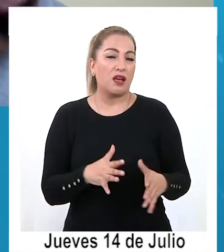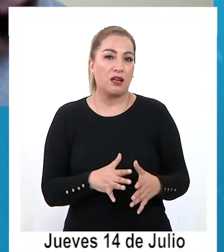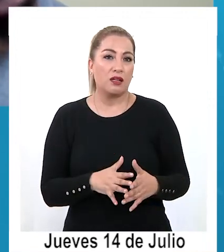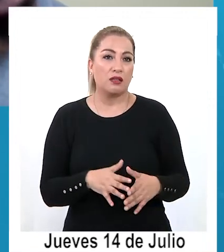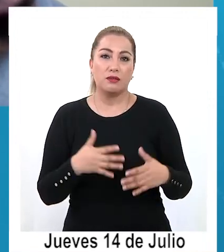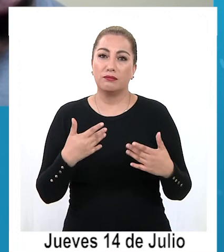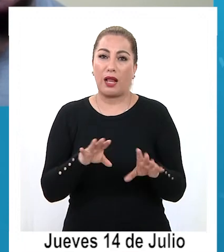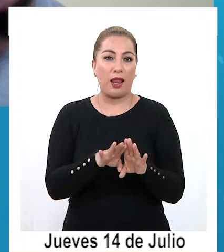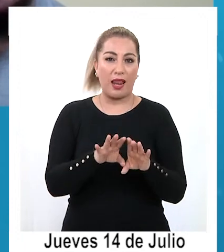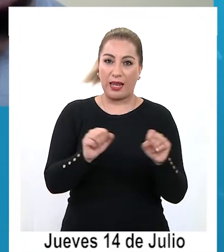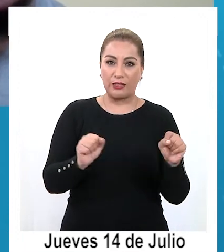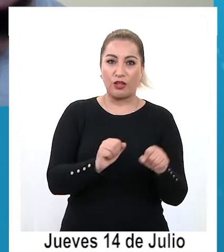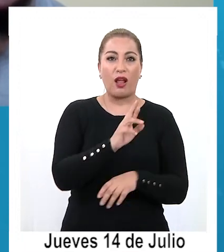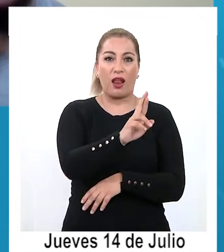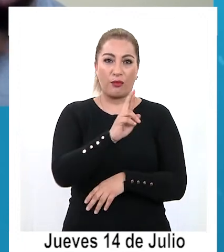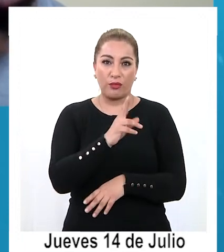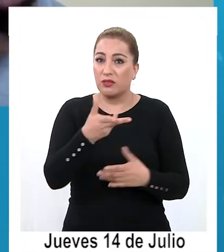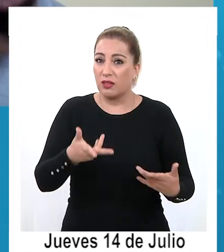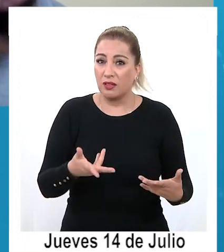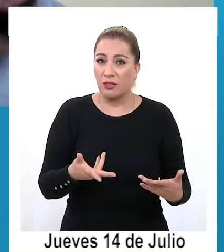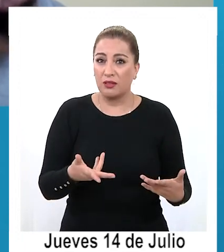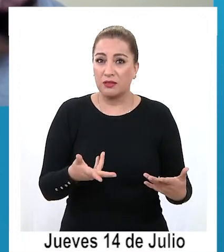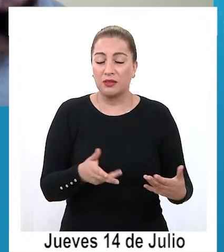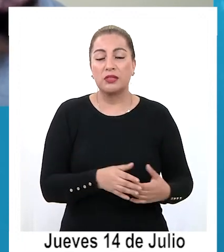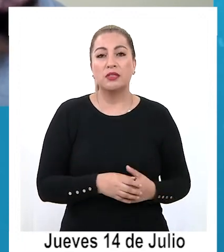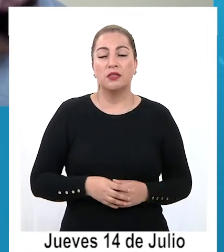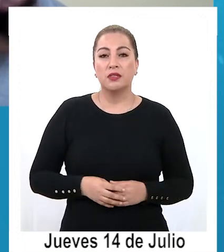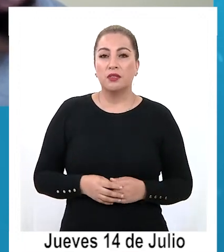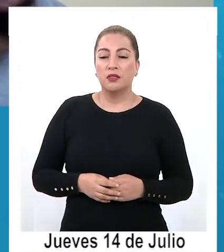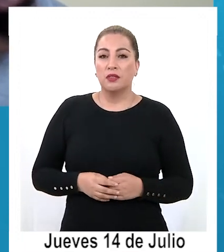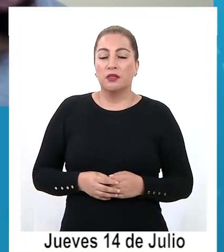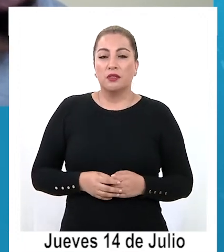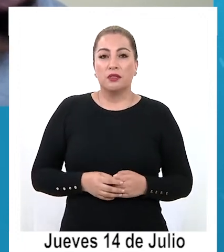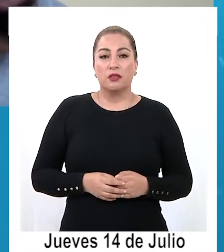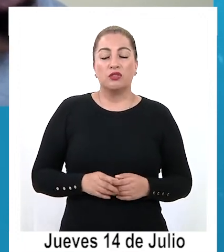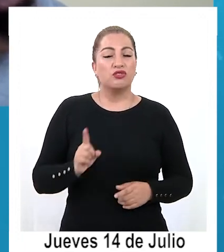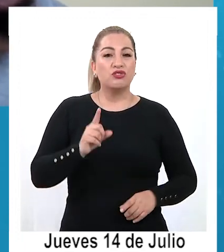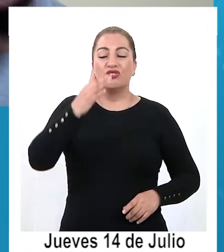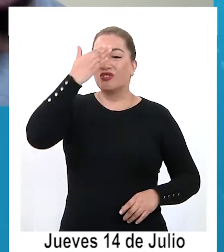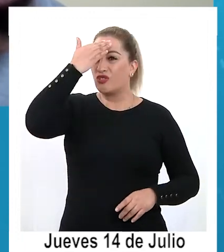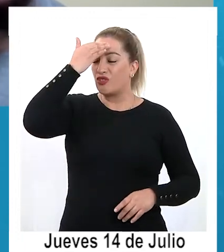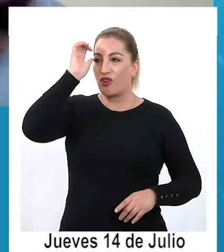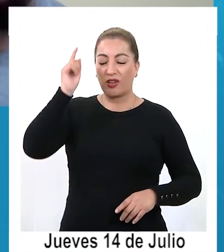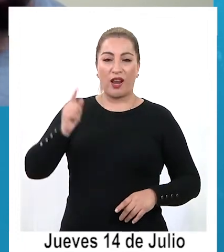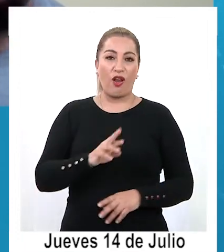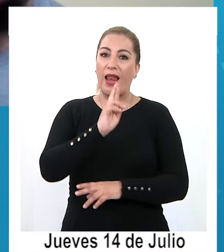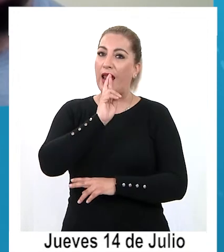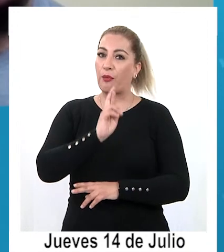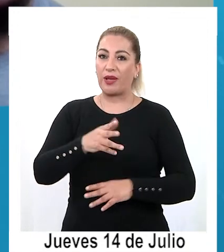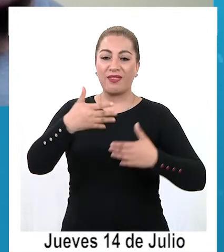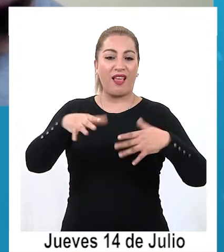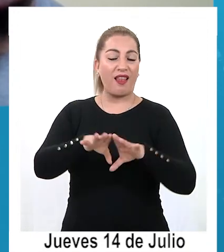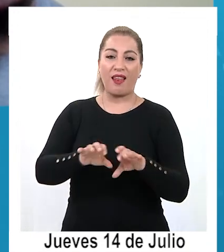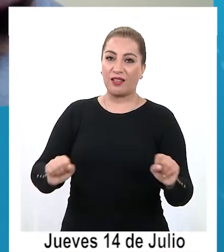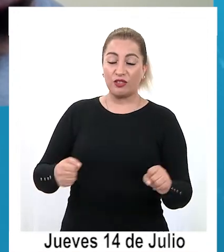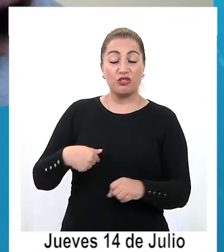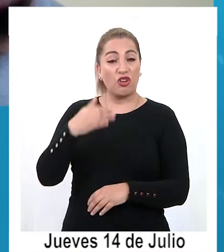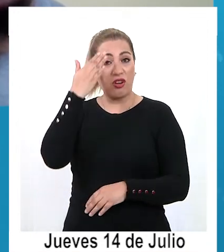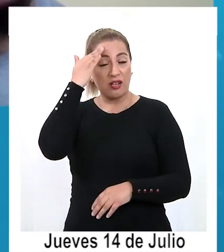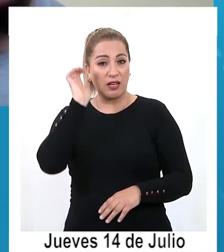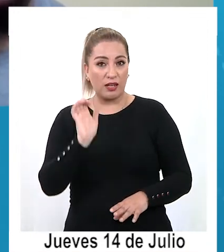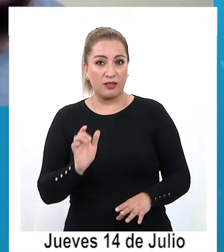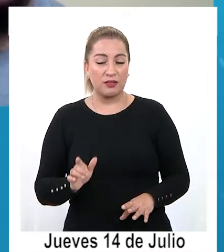menos zanjada el resultado de este plebiscito. Mira, yo no creo que los resultados estén zanjados, pero sí creo